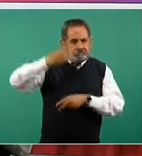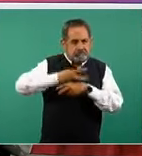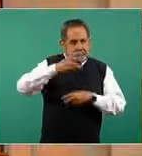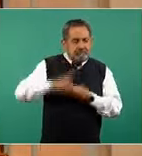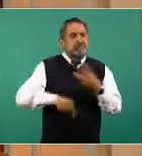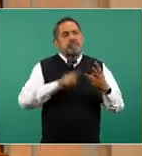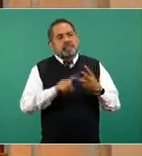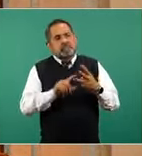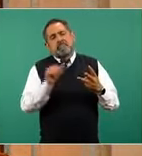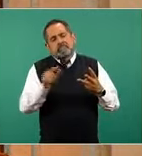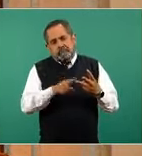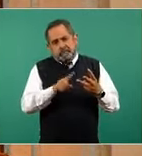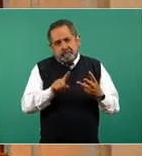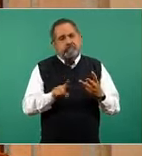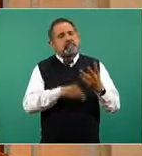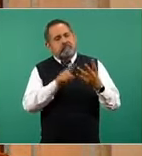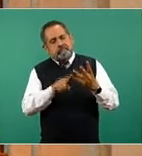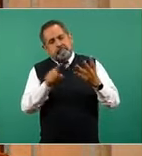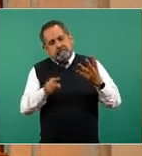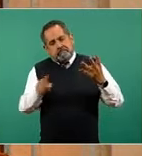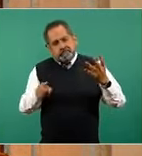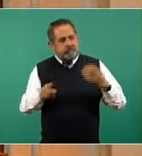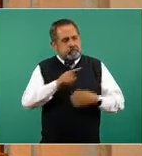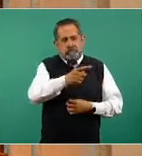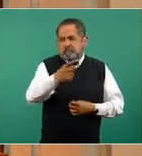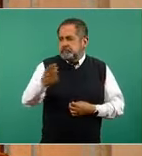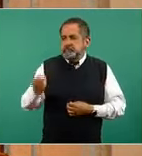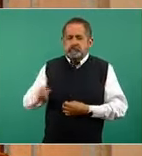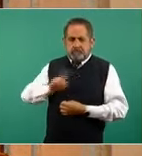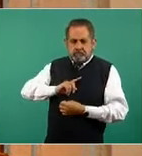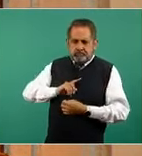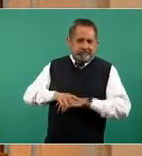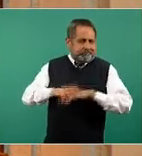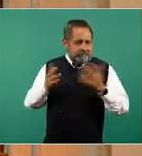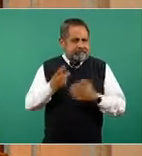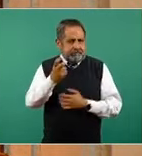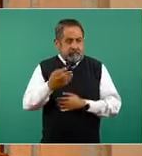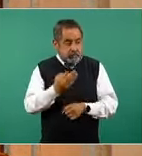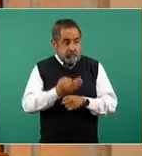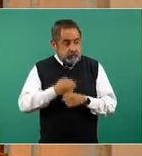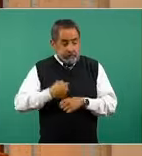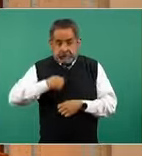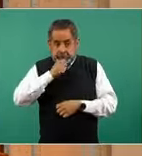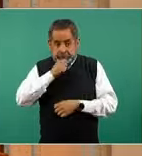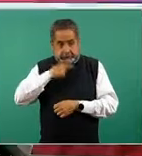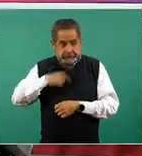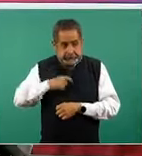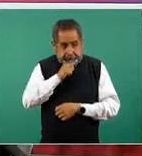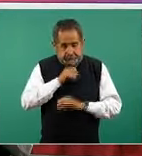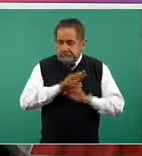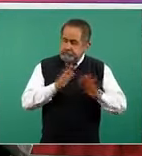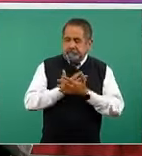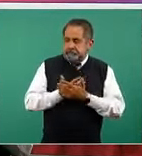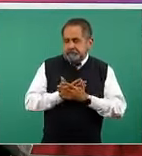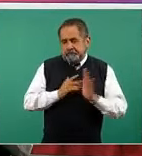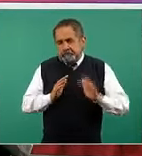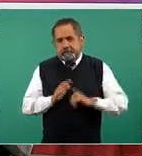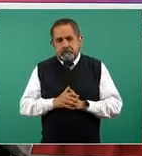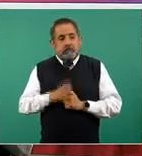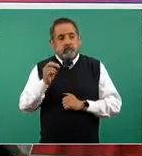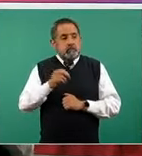turno si todavía no estamos en los grupos que están en este momento vacunándose o no vivimos en una región geográfica